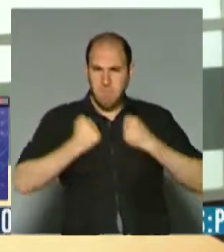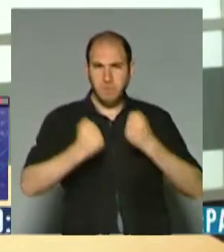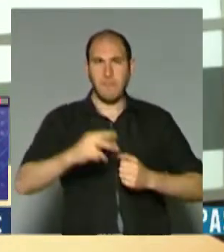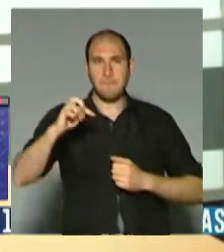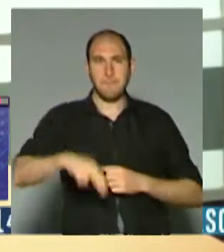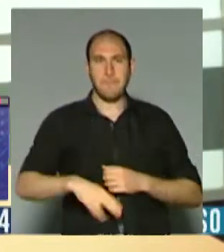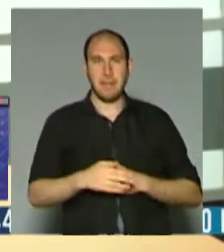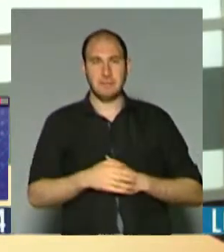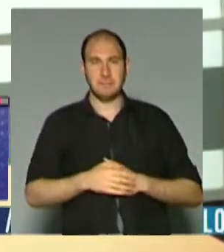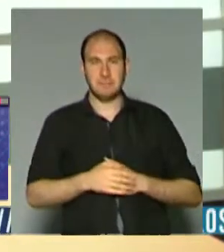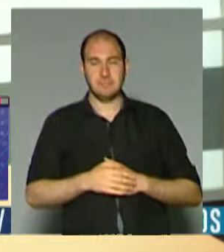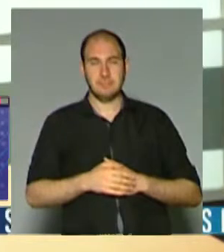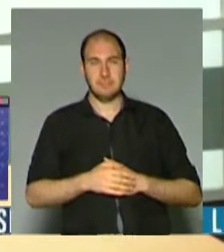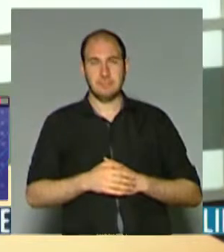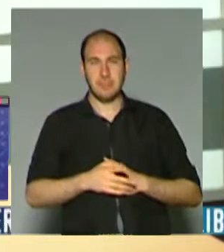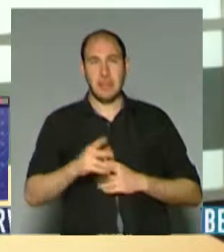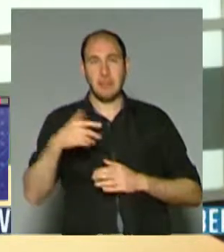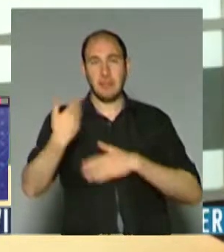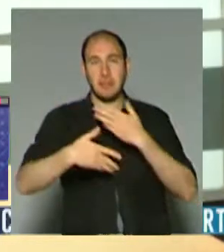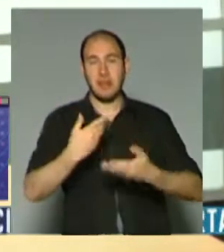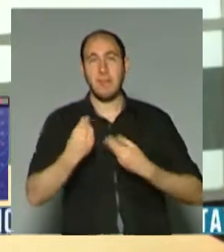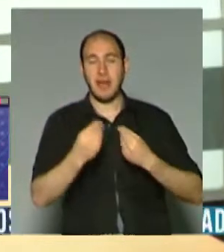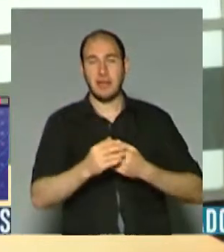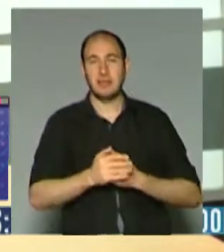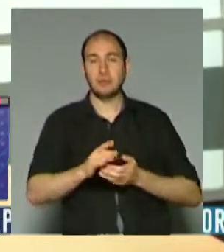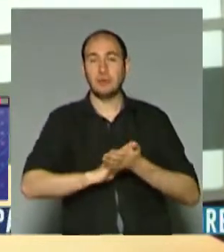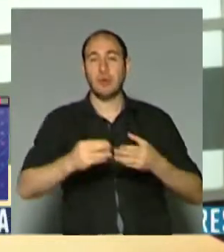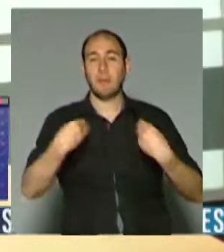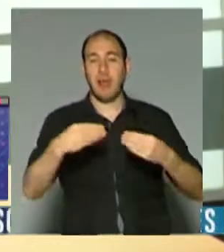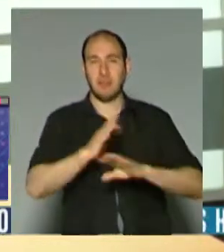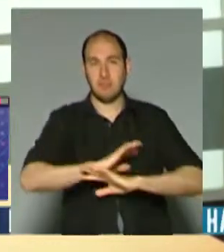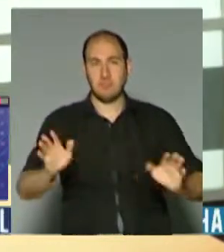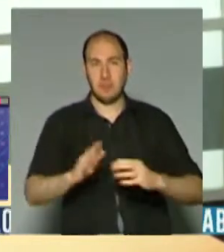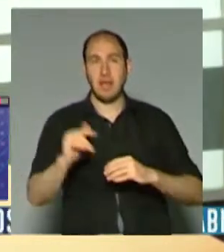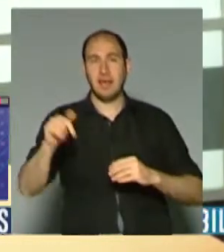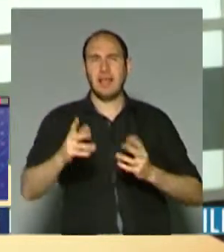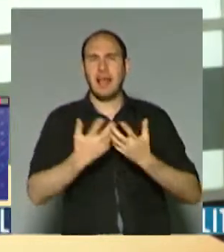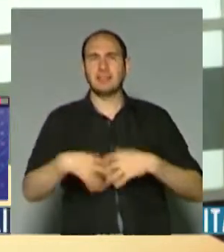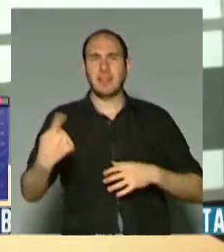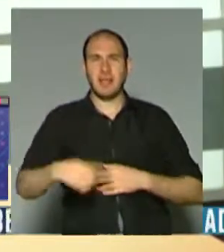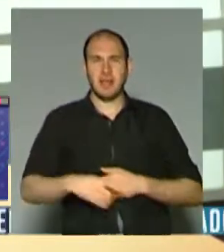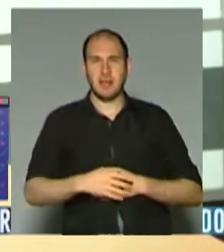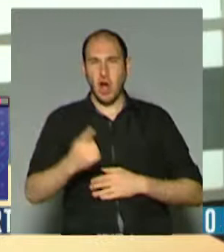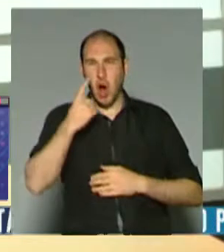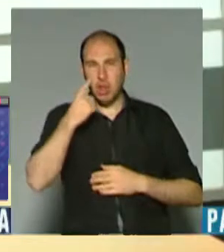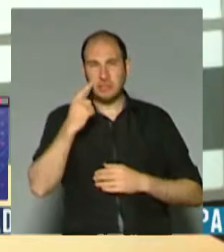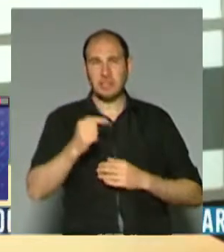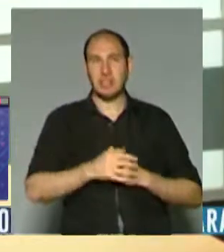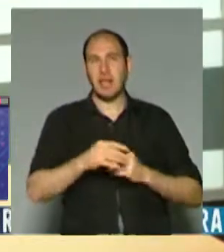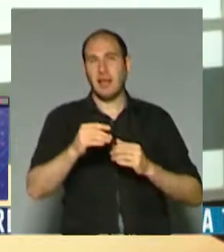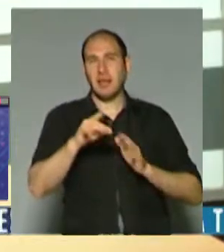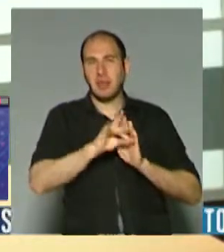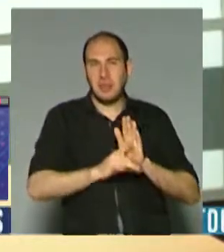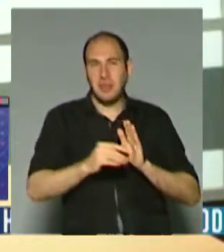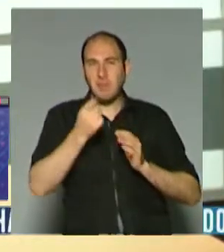política, que lleva adelante para combatir el plástico. Esto está vinculado un poco con lo que uno conoce como datos o que uno puede